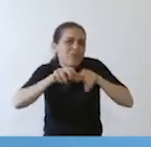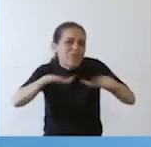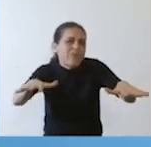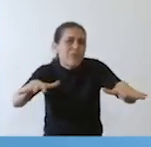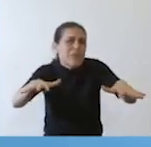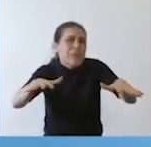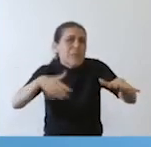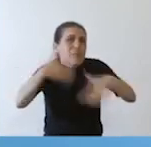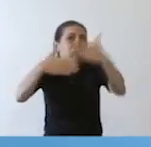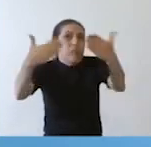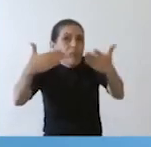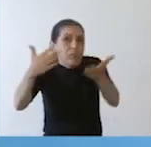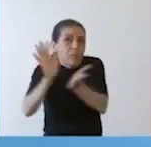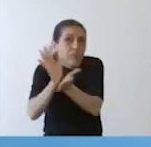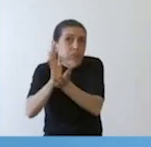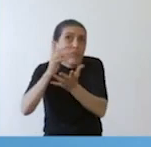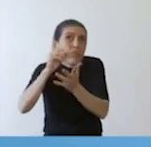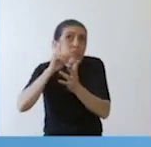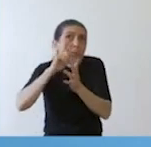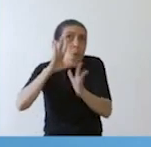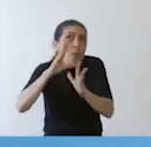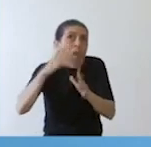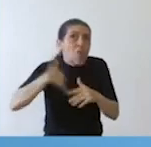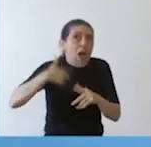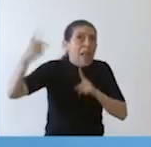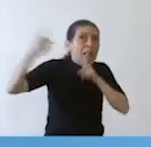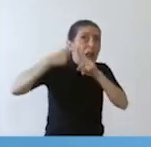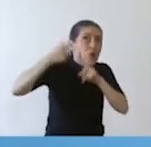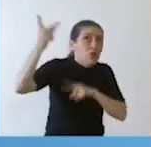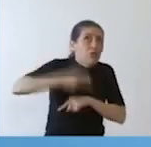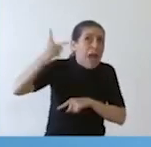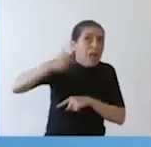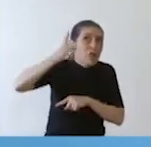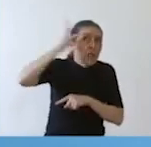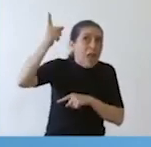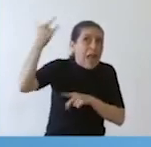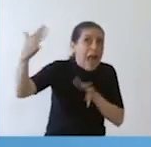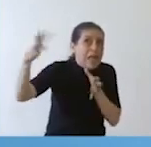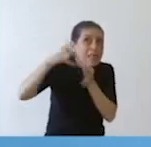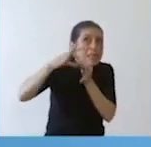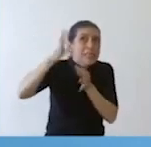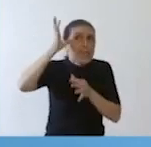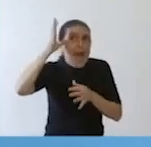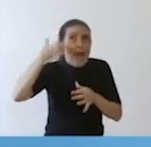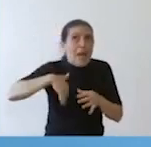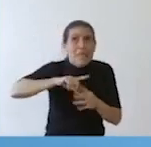trascendencia para la Argentina, porque tenemos una vinculación y un